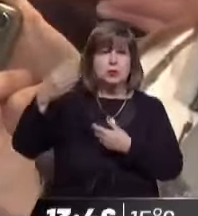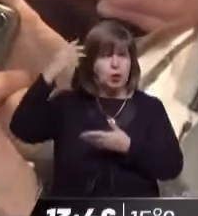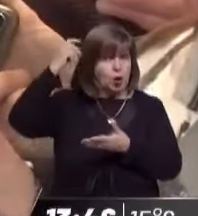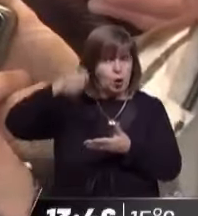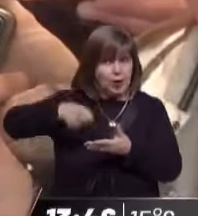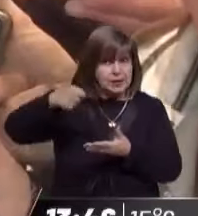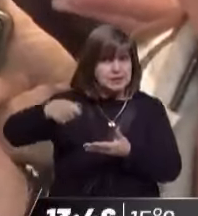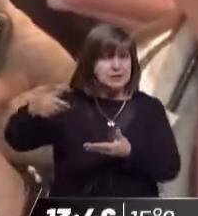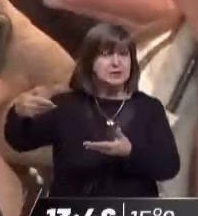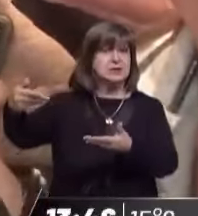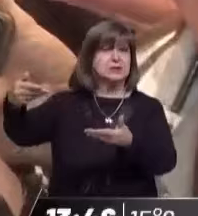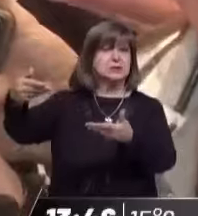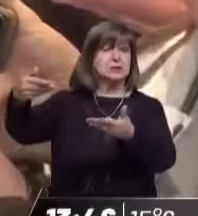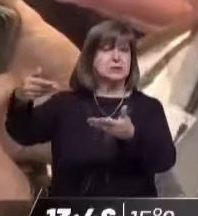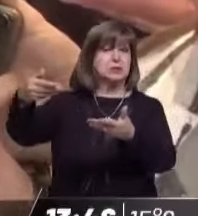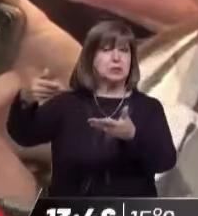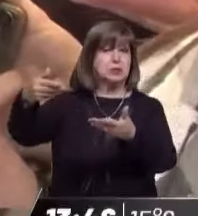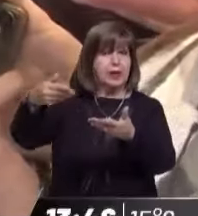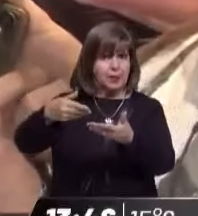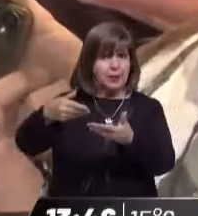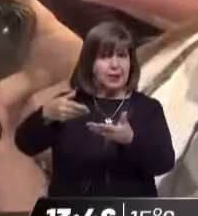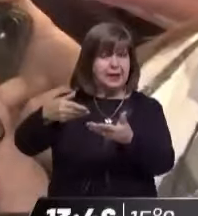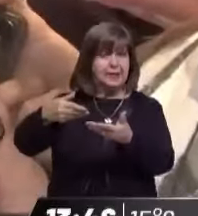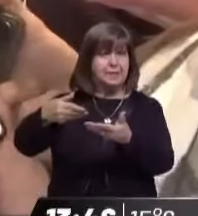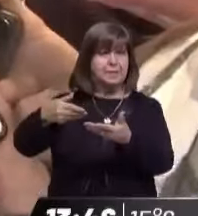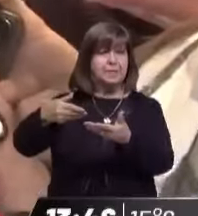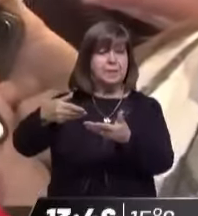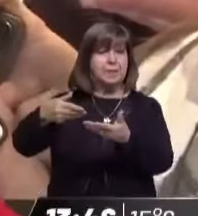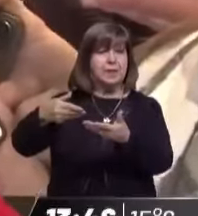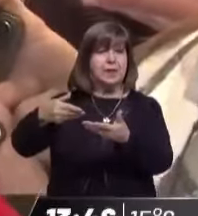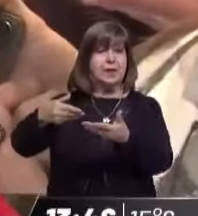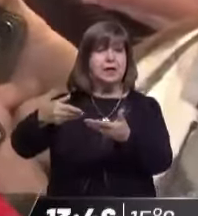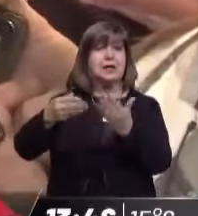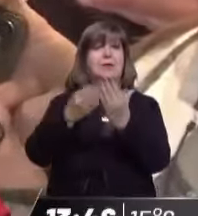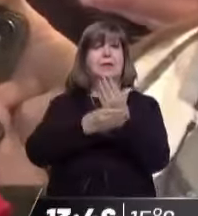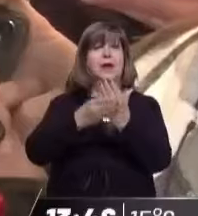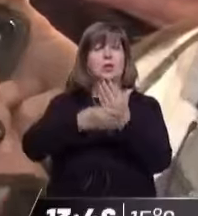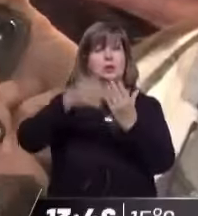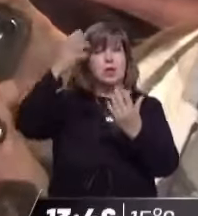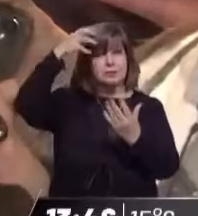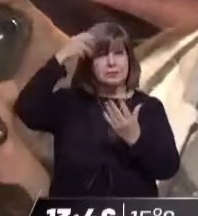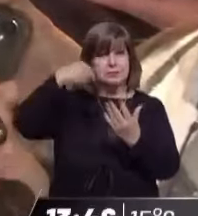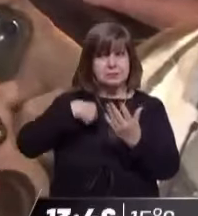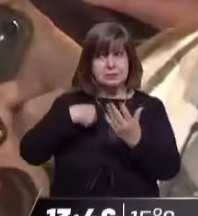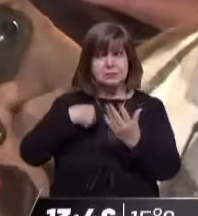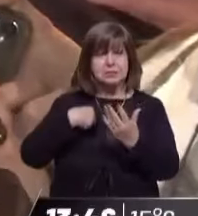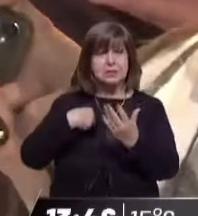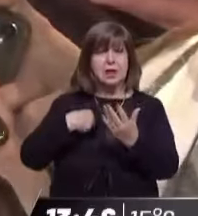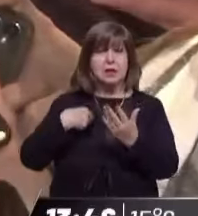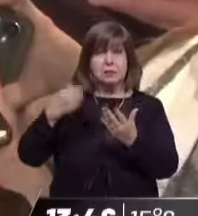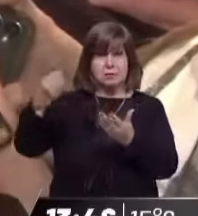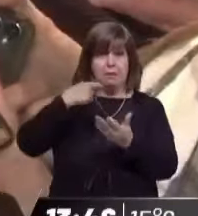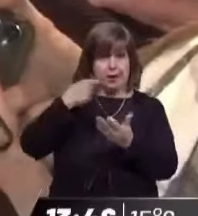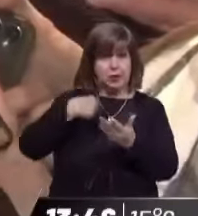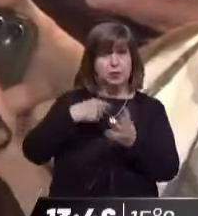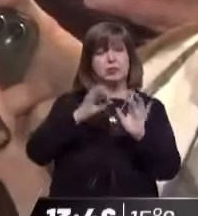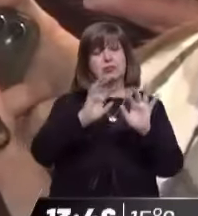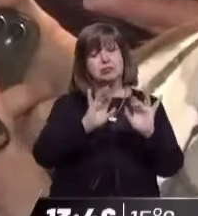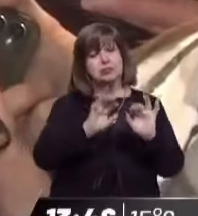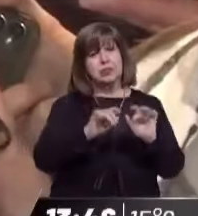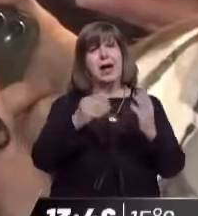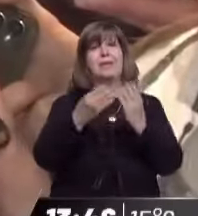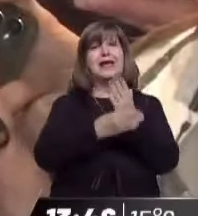el juez de ejecución le ha preguntado al Ministerio de Seguridad, el Ministerio de Seguridad ha remitido los